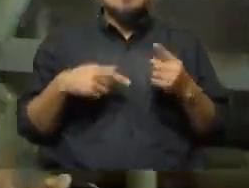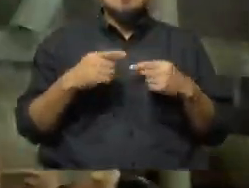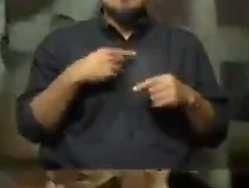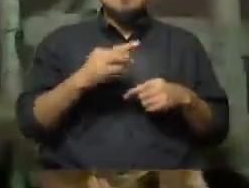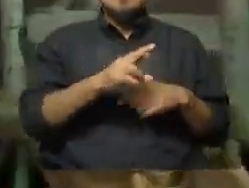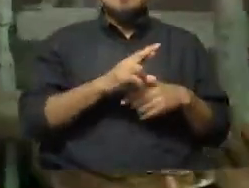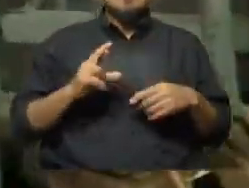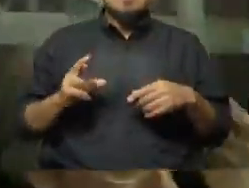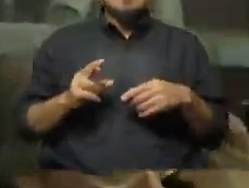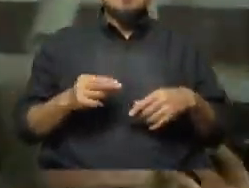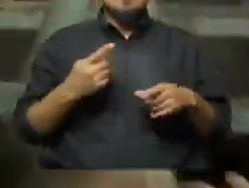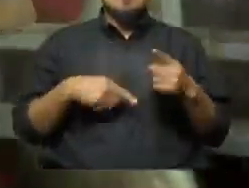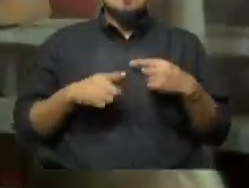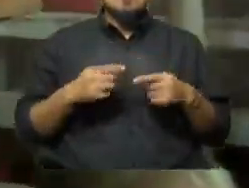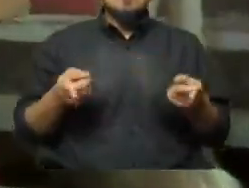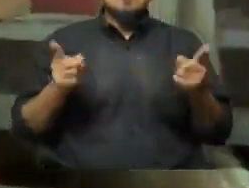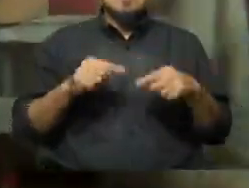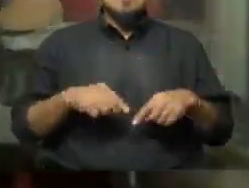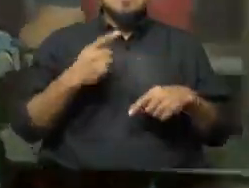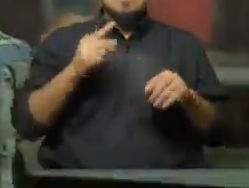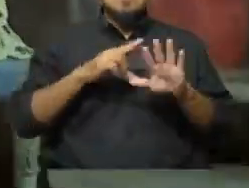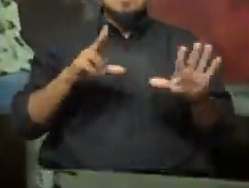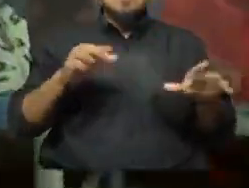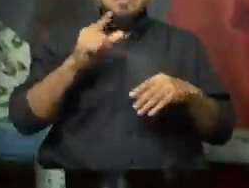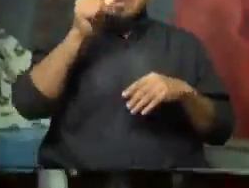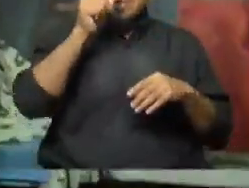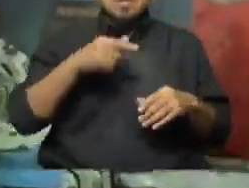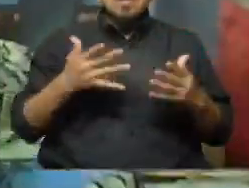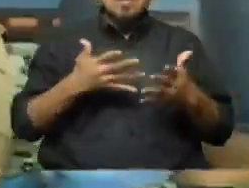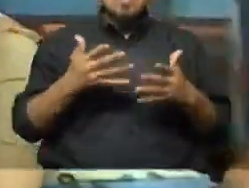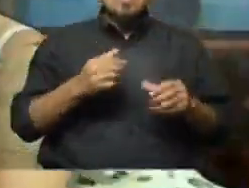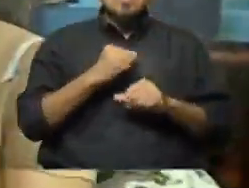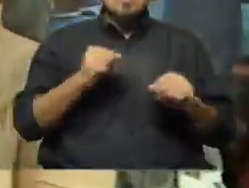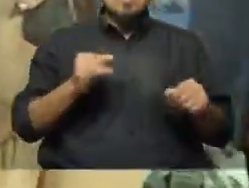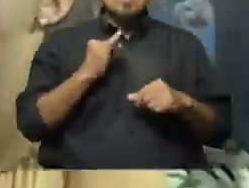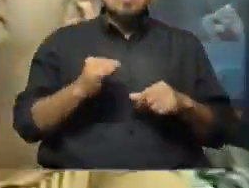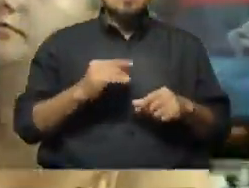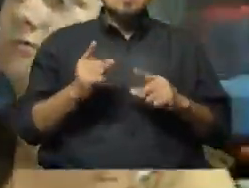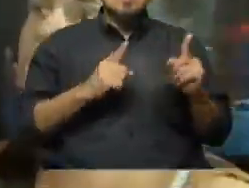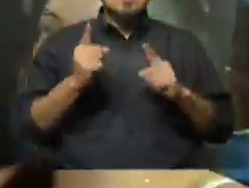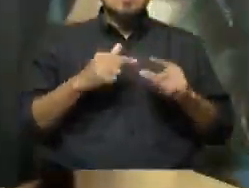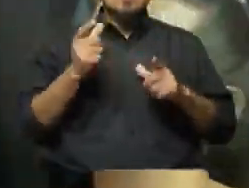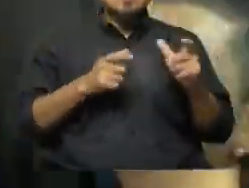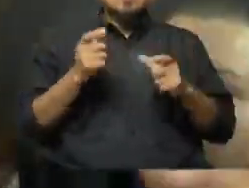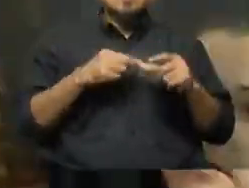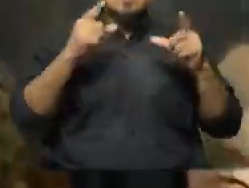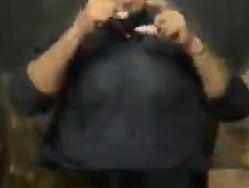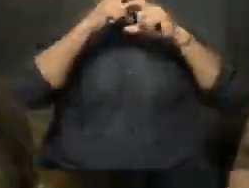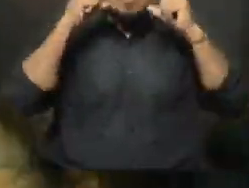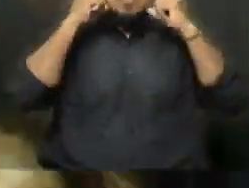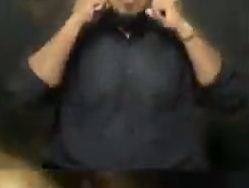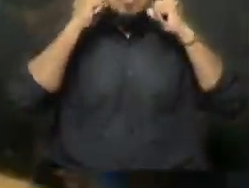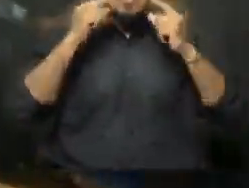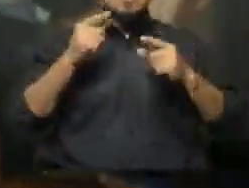Rambla. Entonces, volvimos a 18 porque ahora se puede. Ustedes verán que alguna gente vino con tapabocas, con las medidas